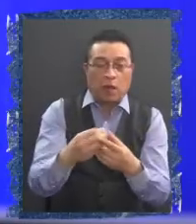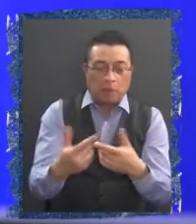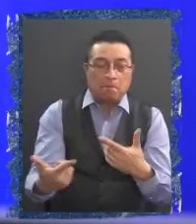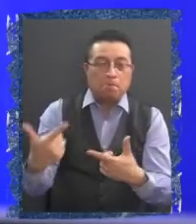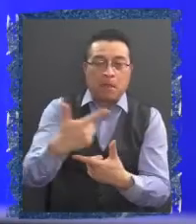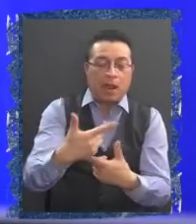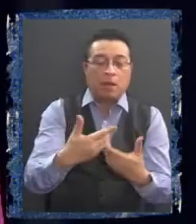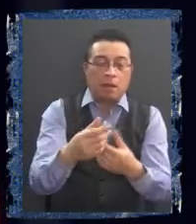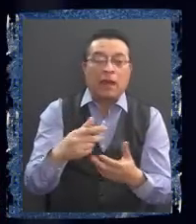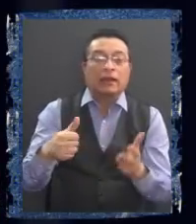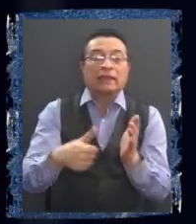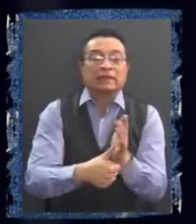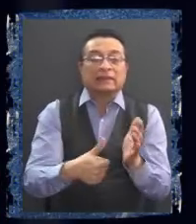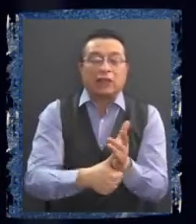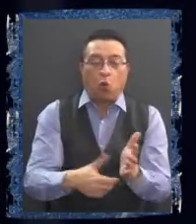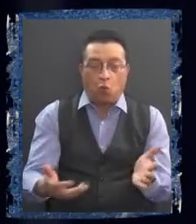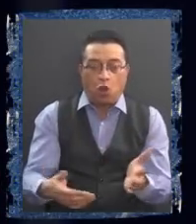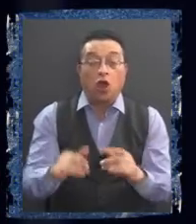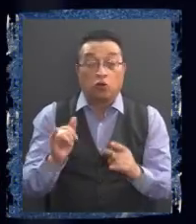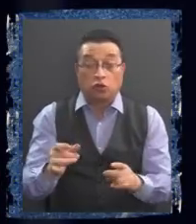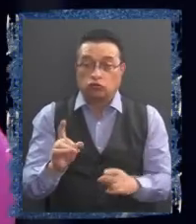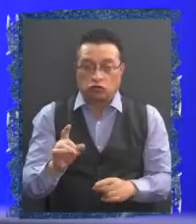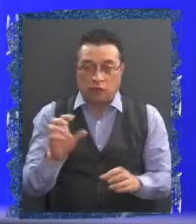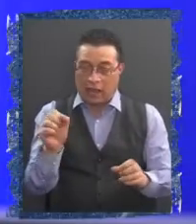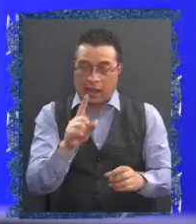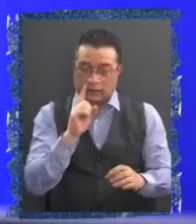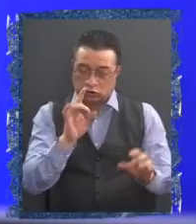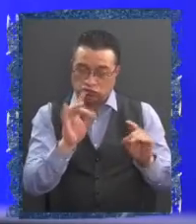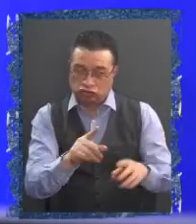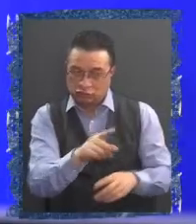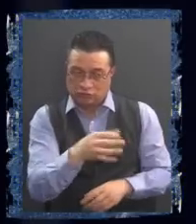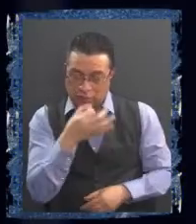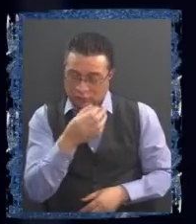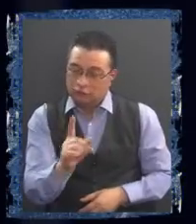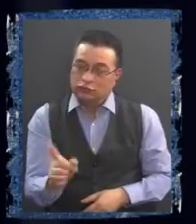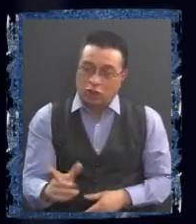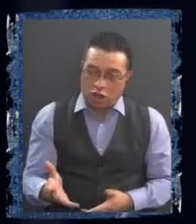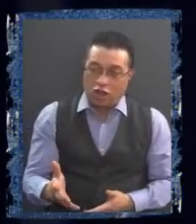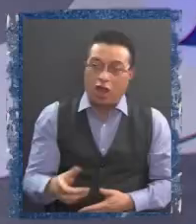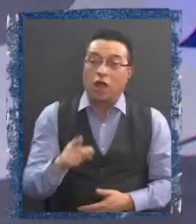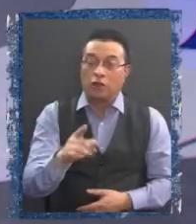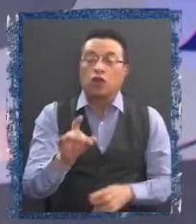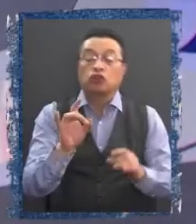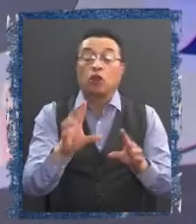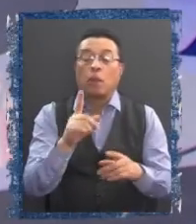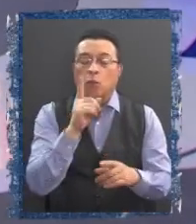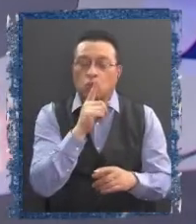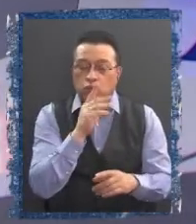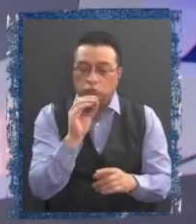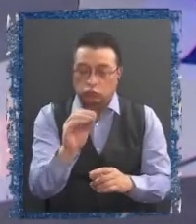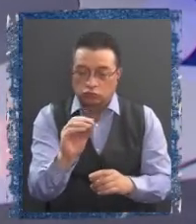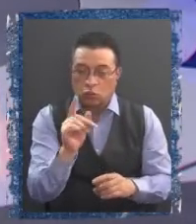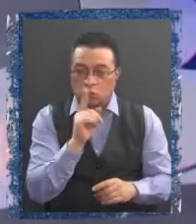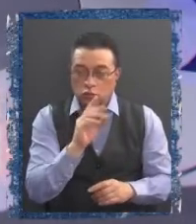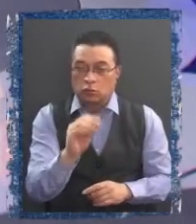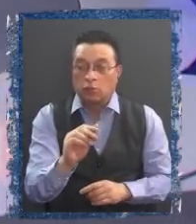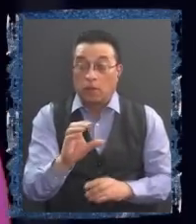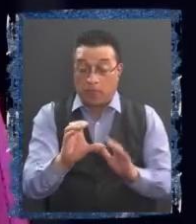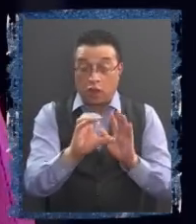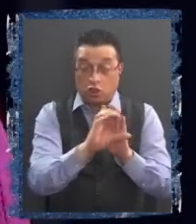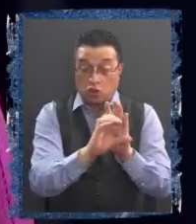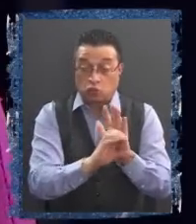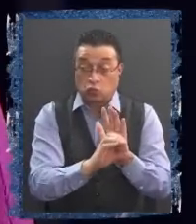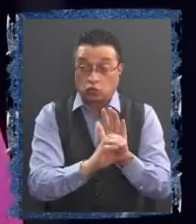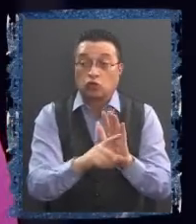su seguro. Por lo tanto, no es tan así. Sí, vamos a y la otra cosa, solo para terminar, la Constitución